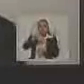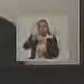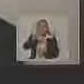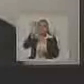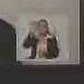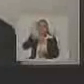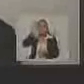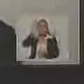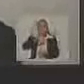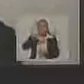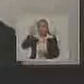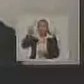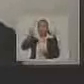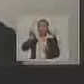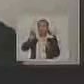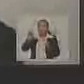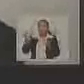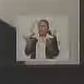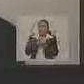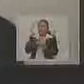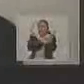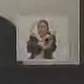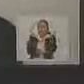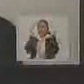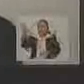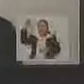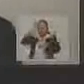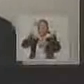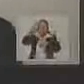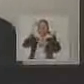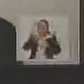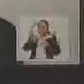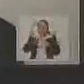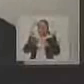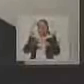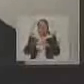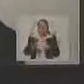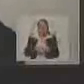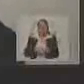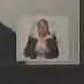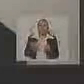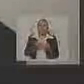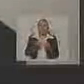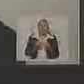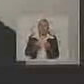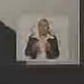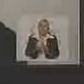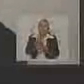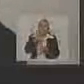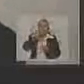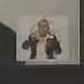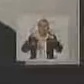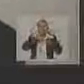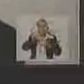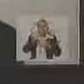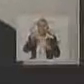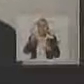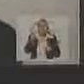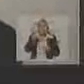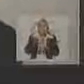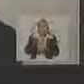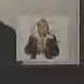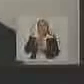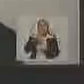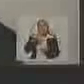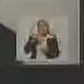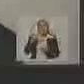fueron vecinos de Benito Juárez. También promovimos la feria y el Día de la Mascota con una